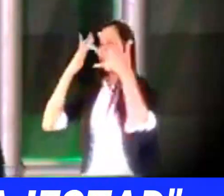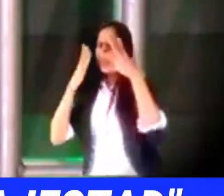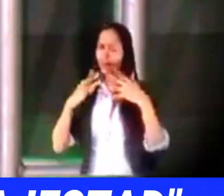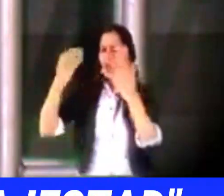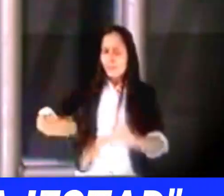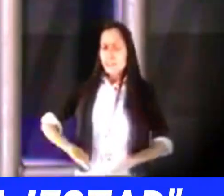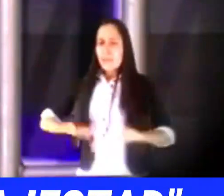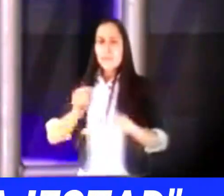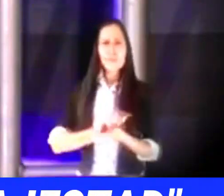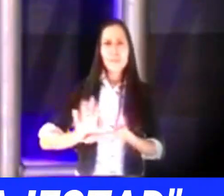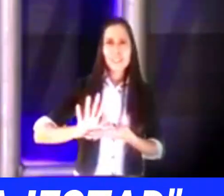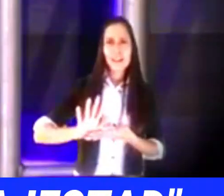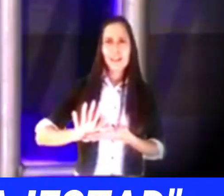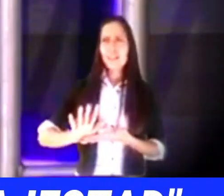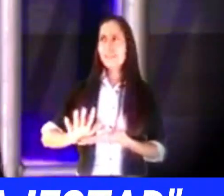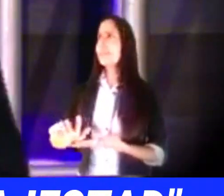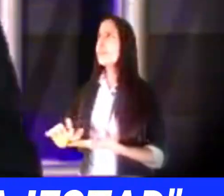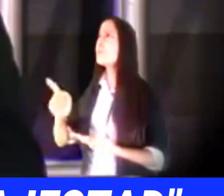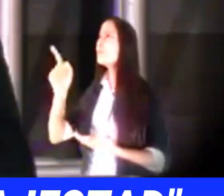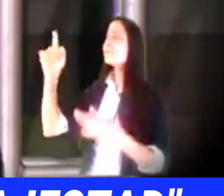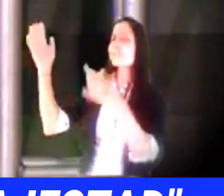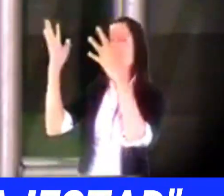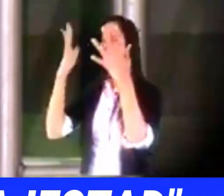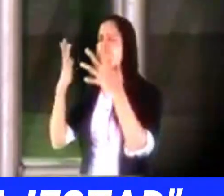tantas bondades. Este hombre no quiso